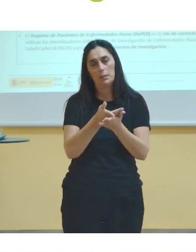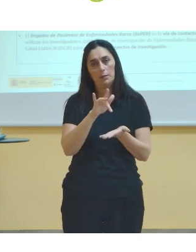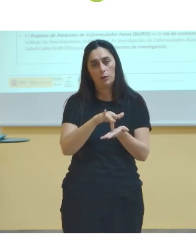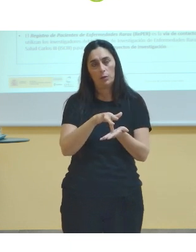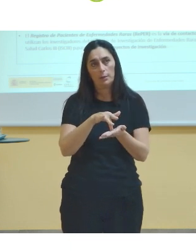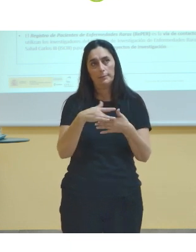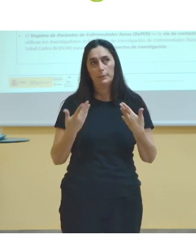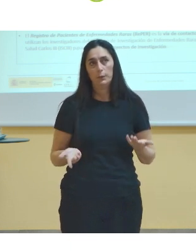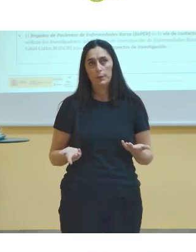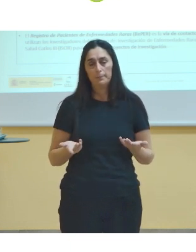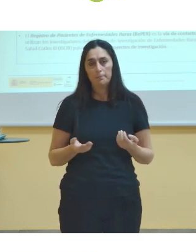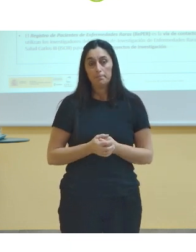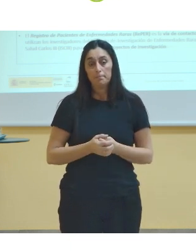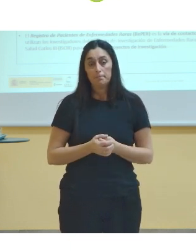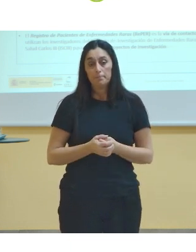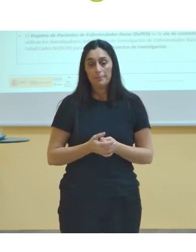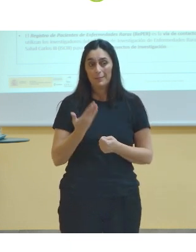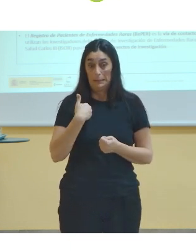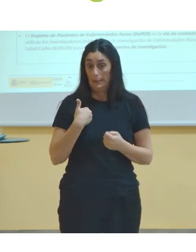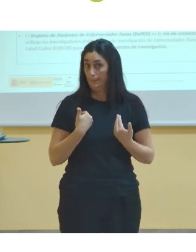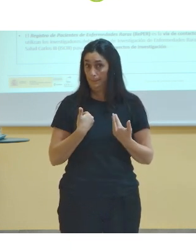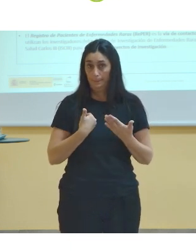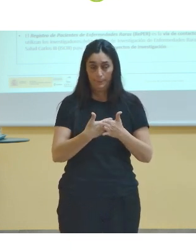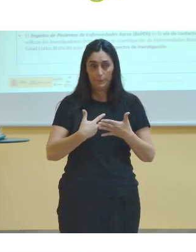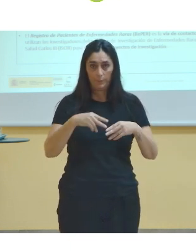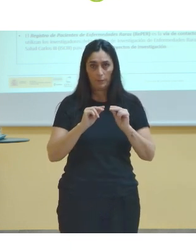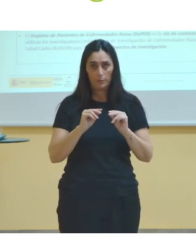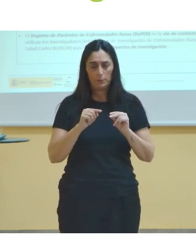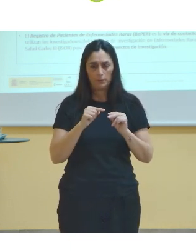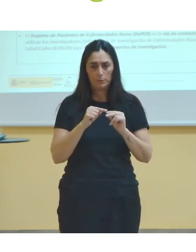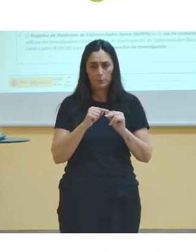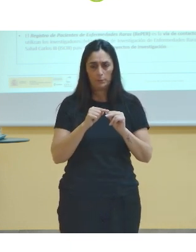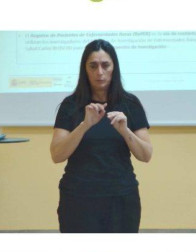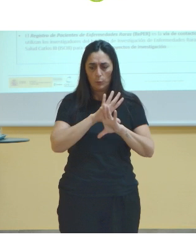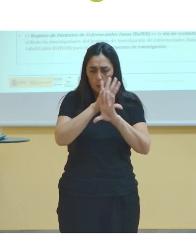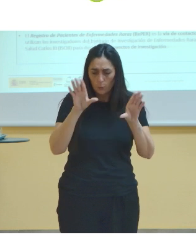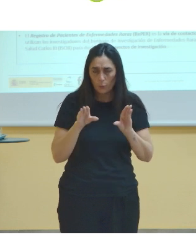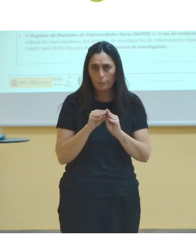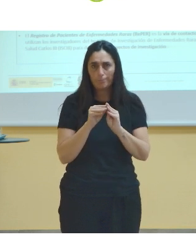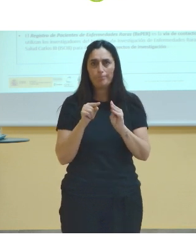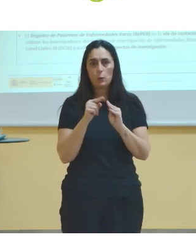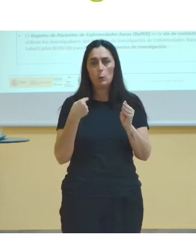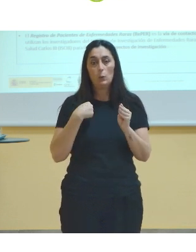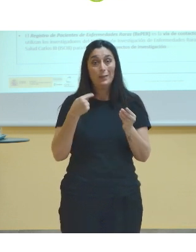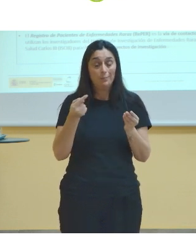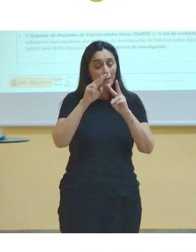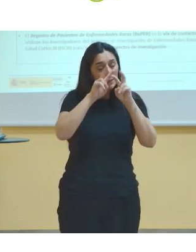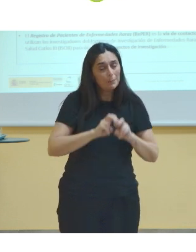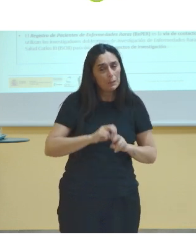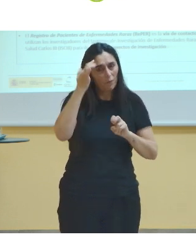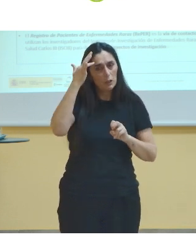Así que, para finalizar, simplemente hacer un resumen de cuál era la filosofía de esta